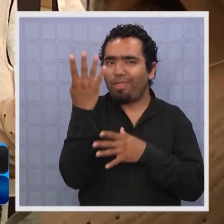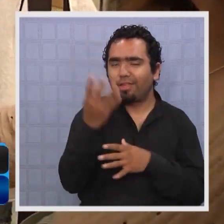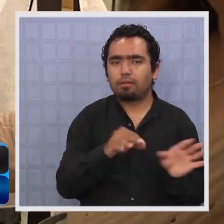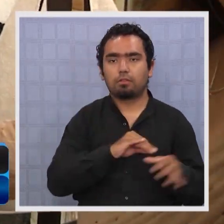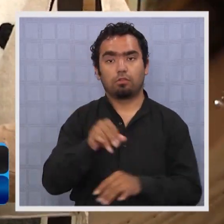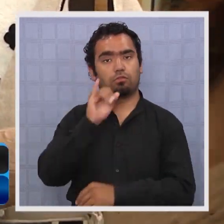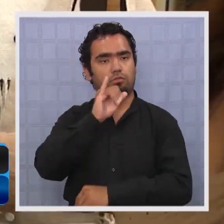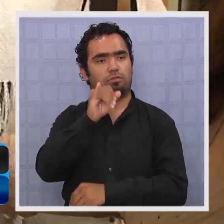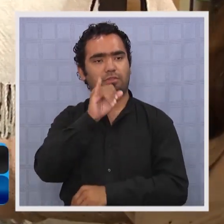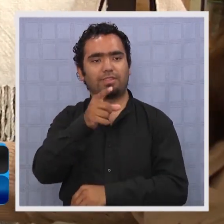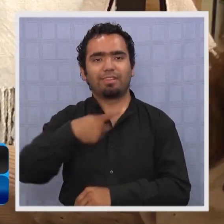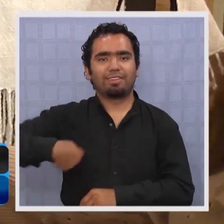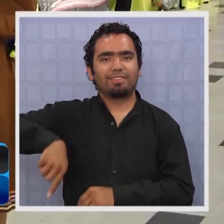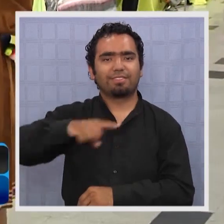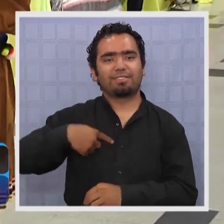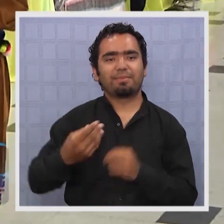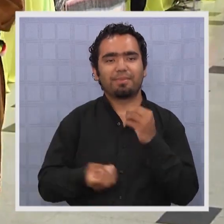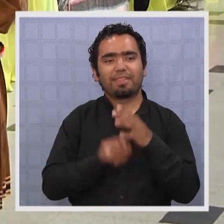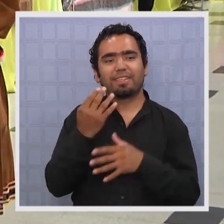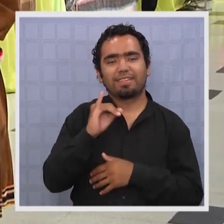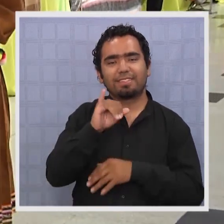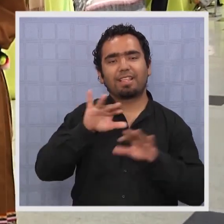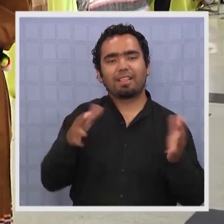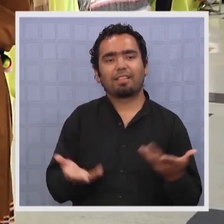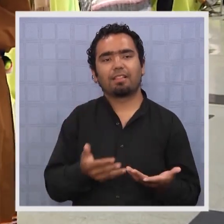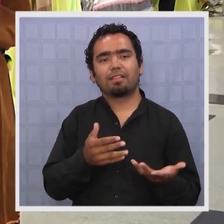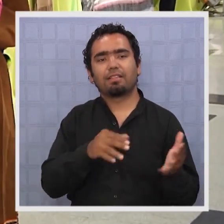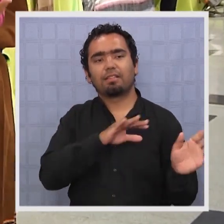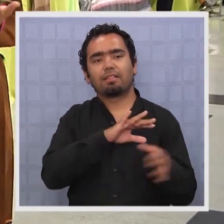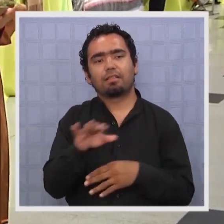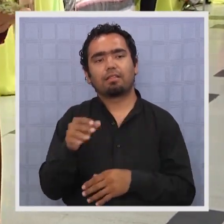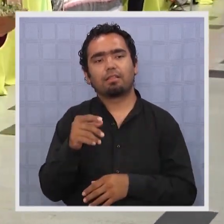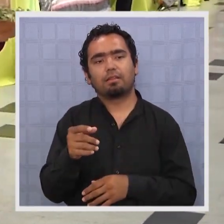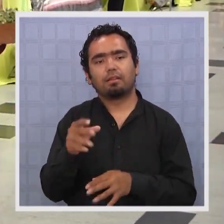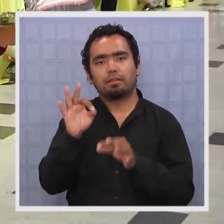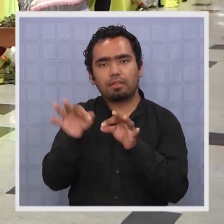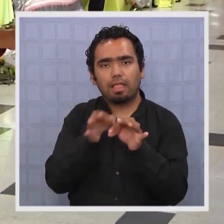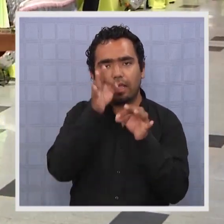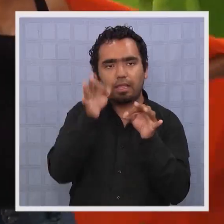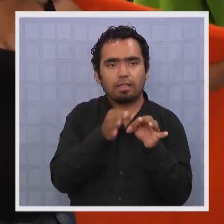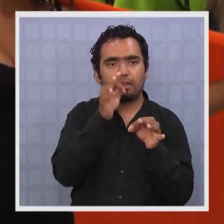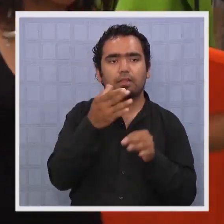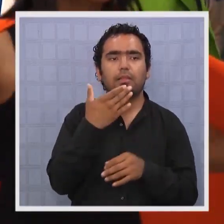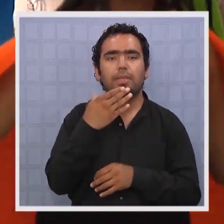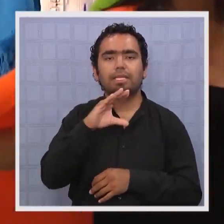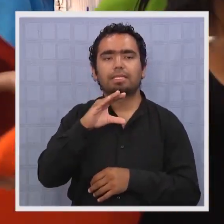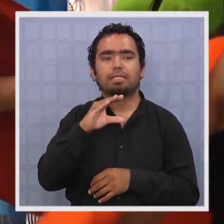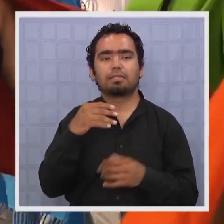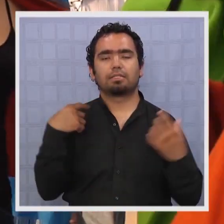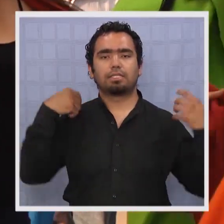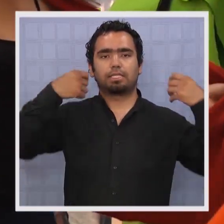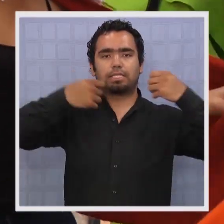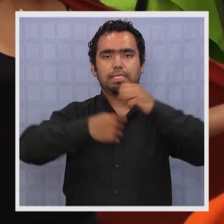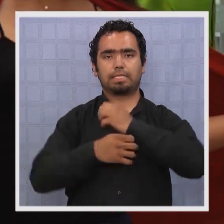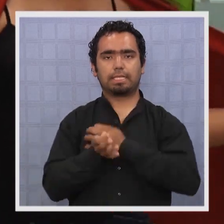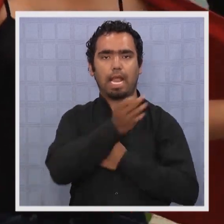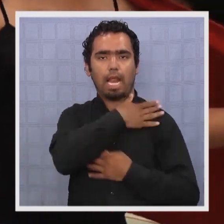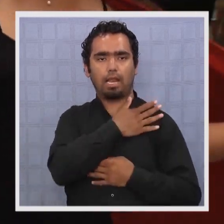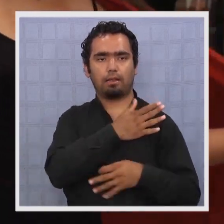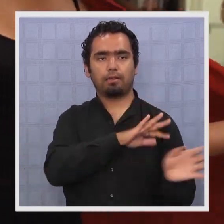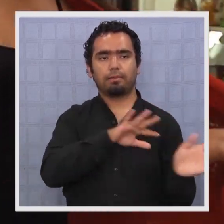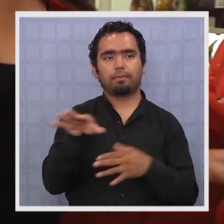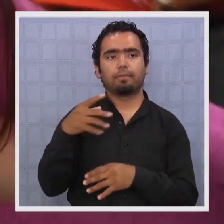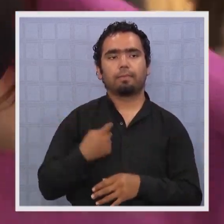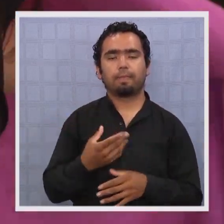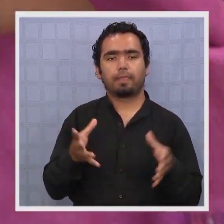estamos modernizando ahora con el teñido y con los chales. Un grupo de estos artesanos